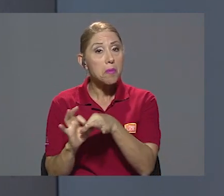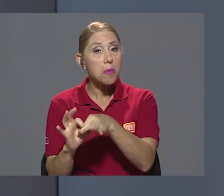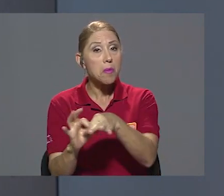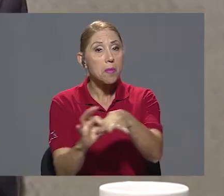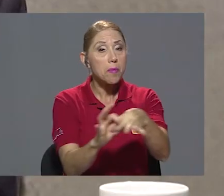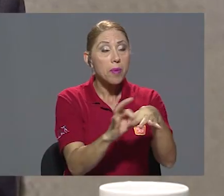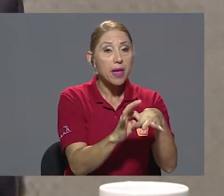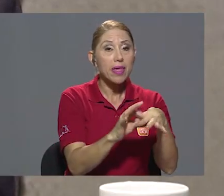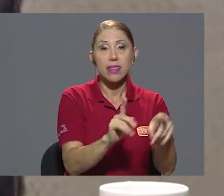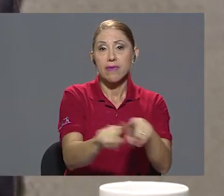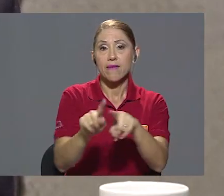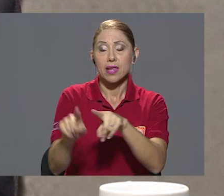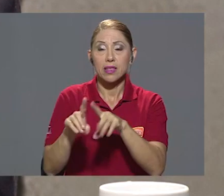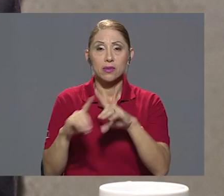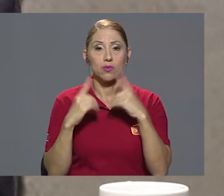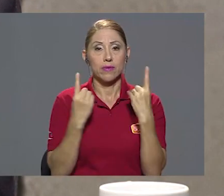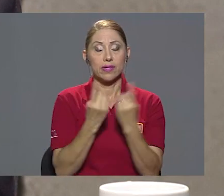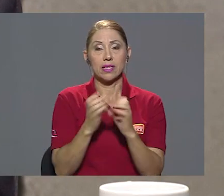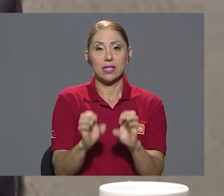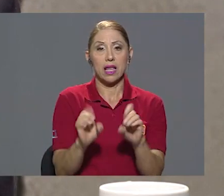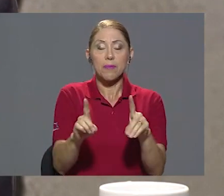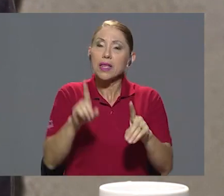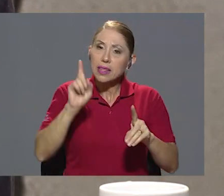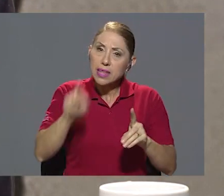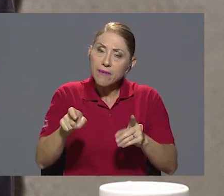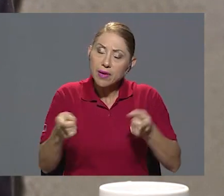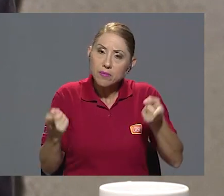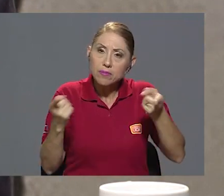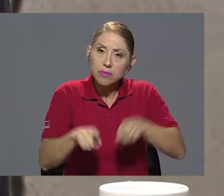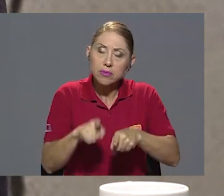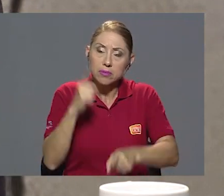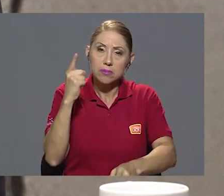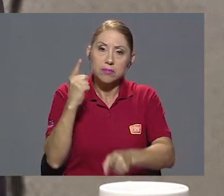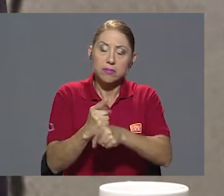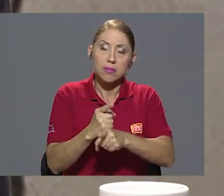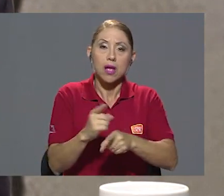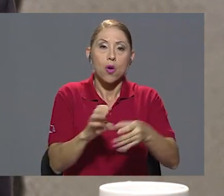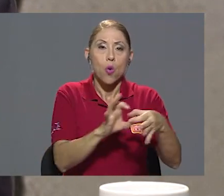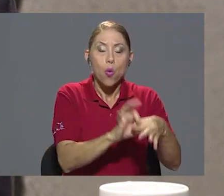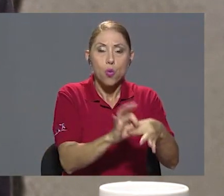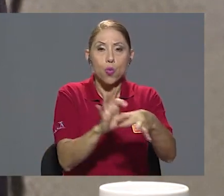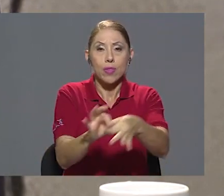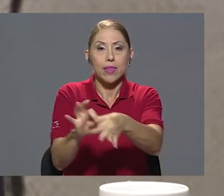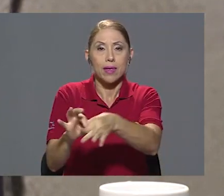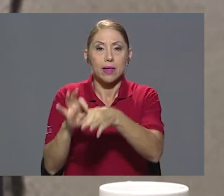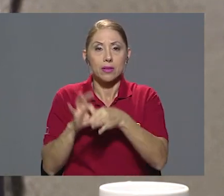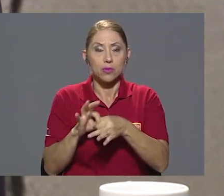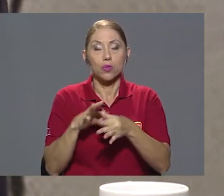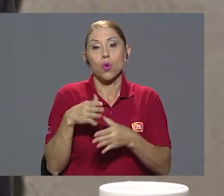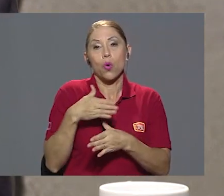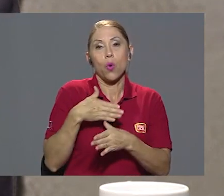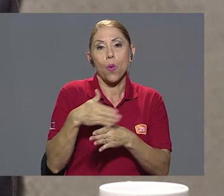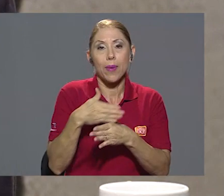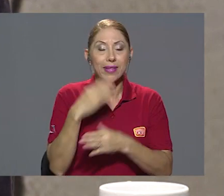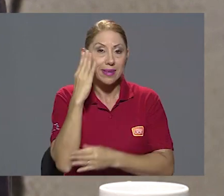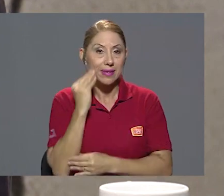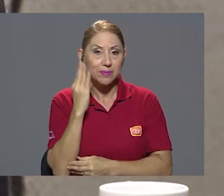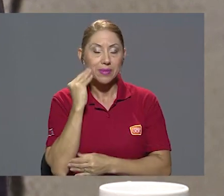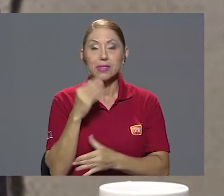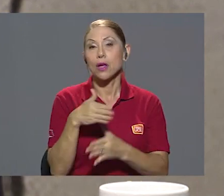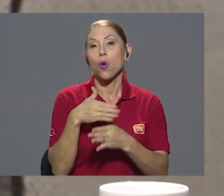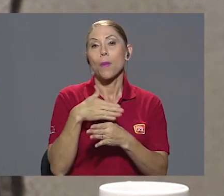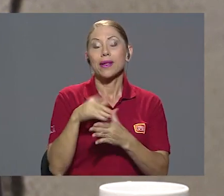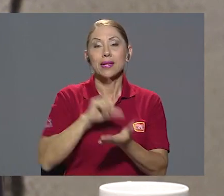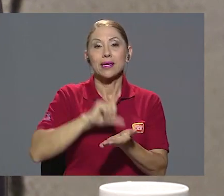de las diferentes unidades académicas, deben darse procesos adecuados de coordinación, de compartir experiencias, de